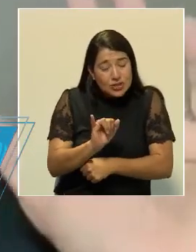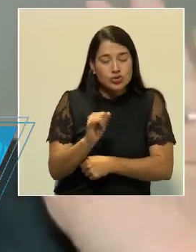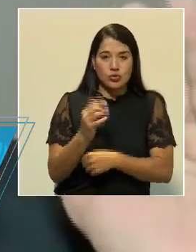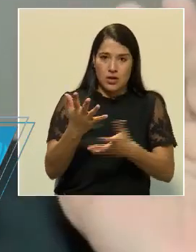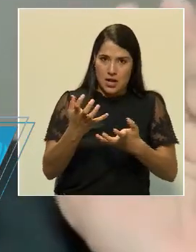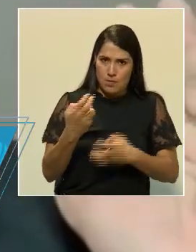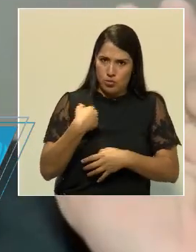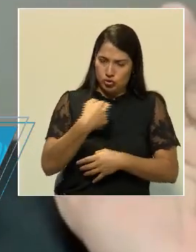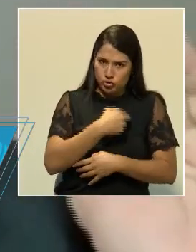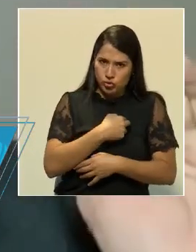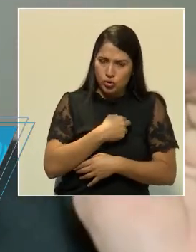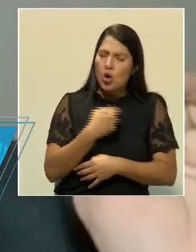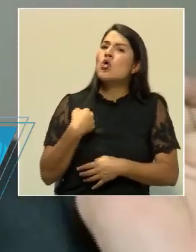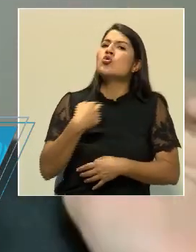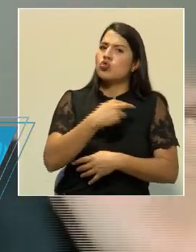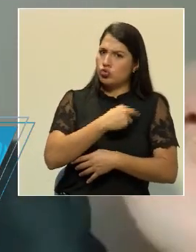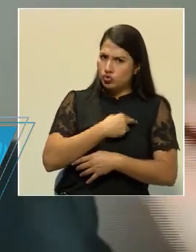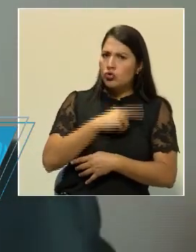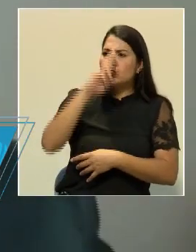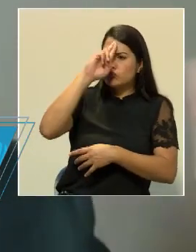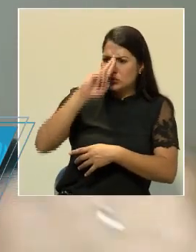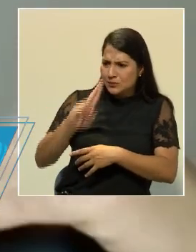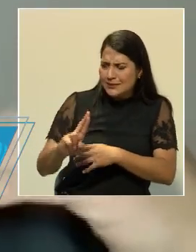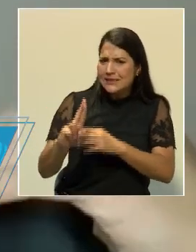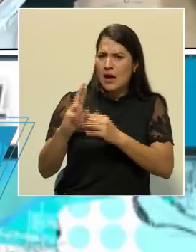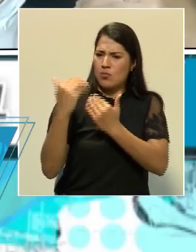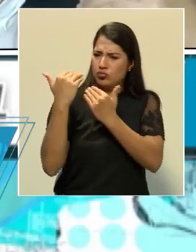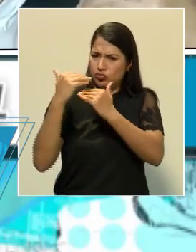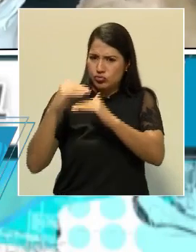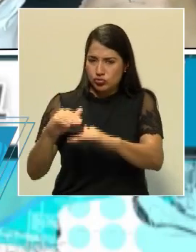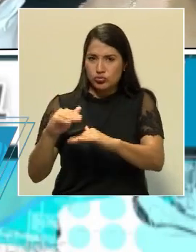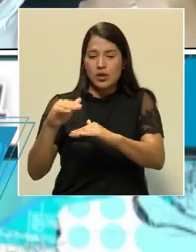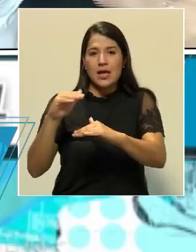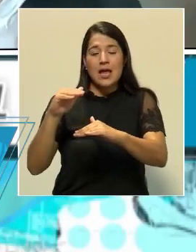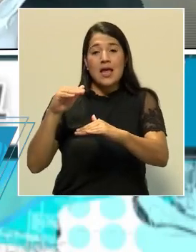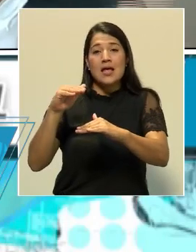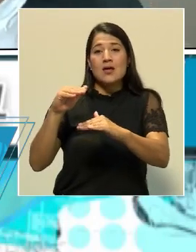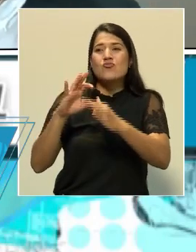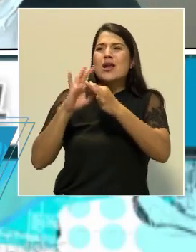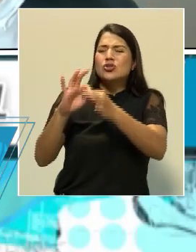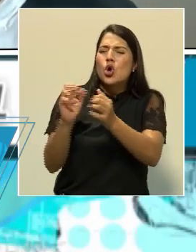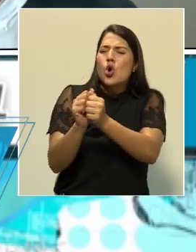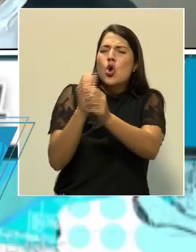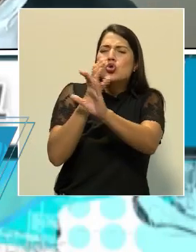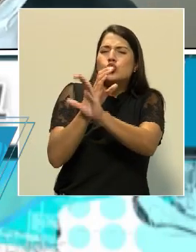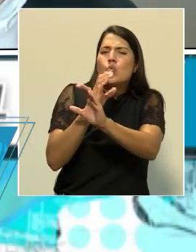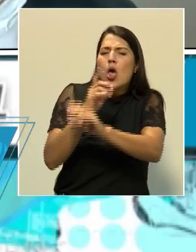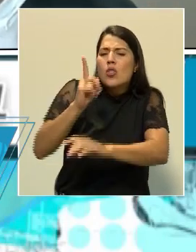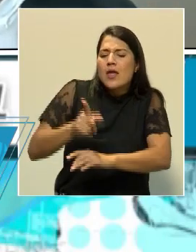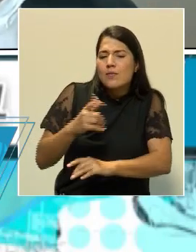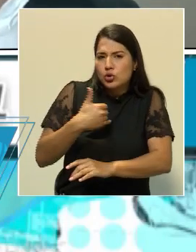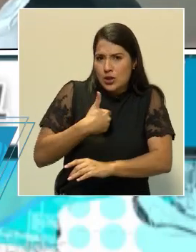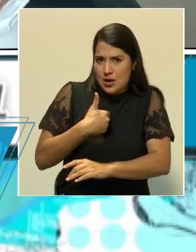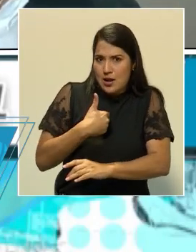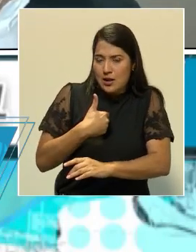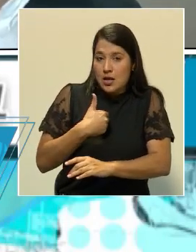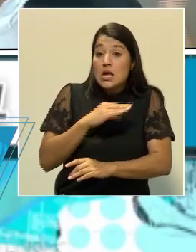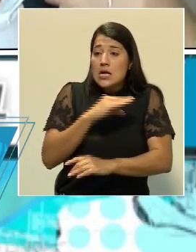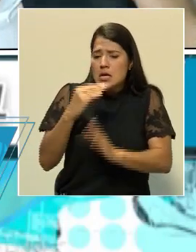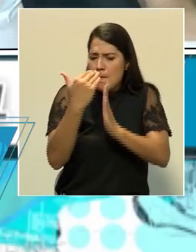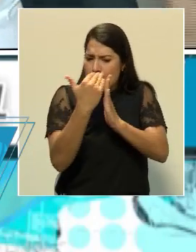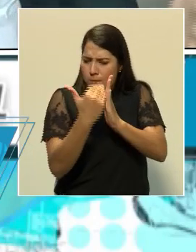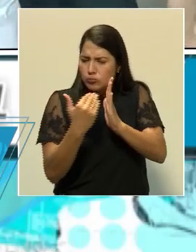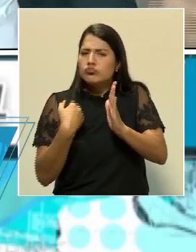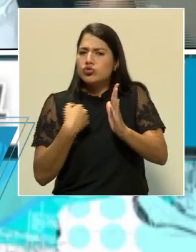estamos en contra de las restricciones a nivel de los cuidados que tenemos que tener como restaurantes y los